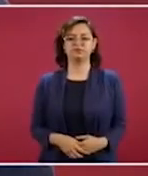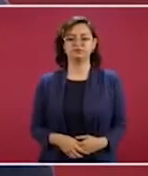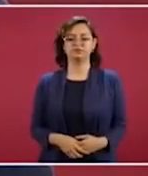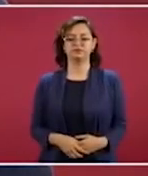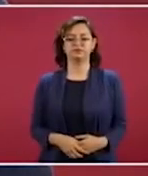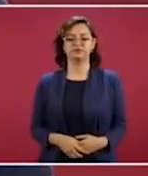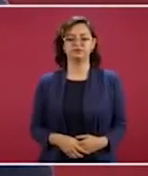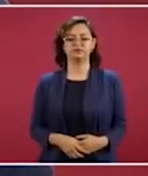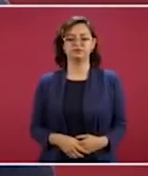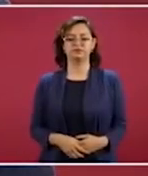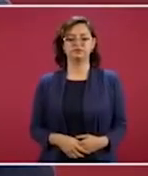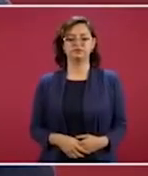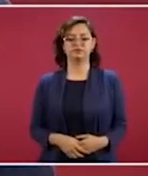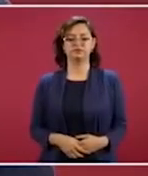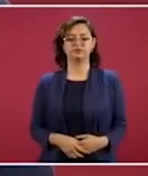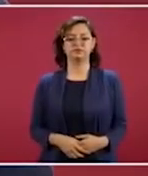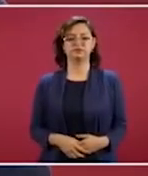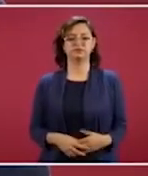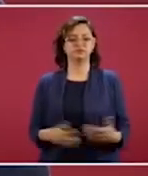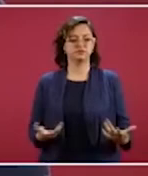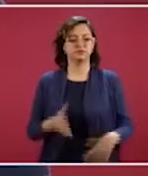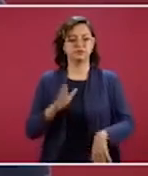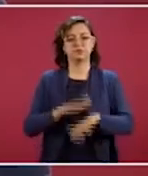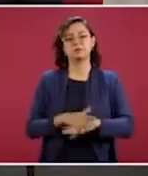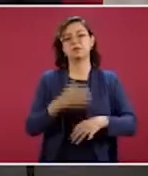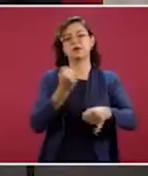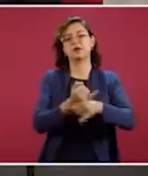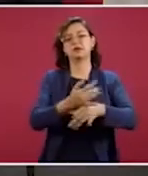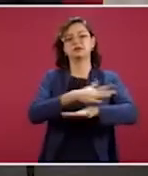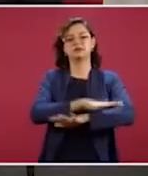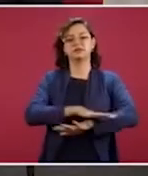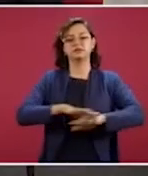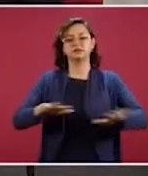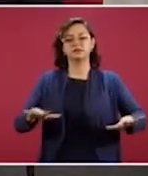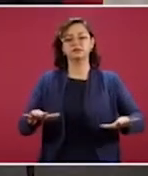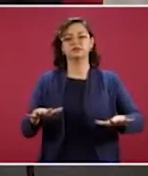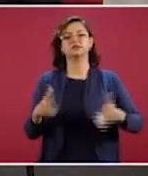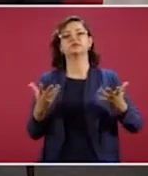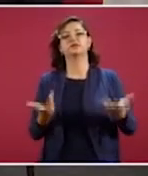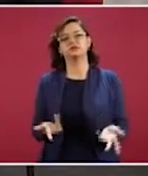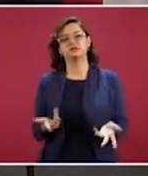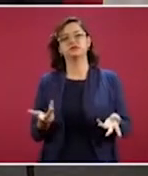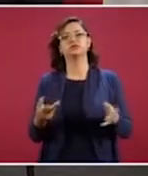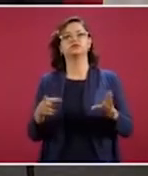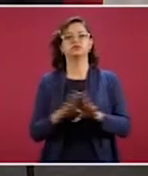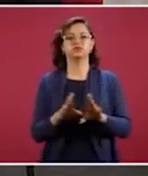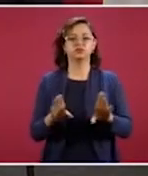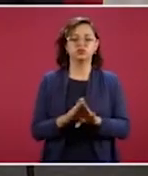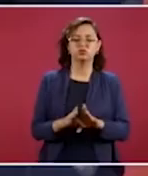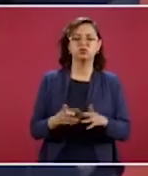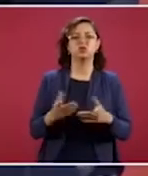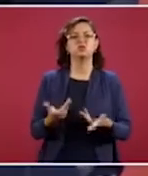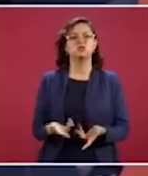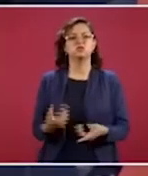para informar de cómo vamos